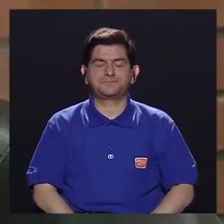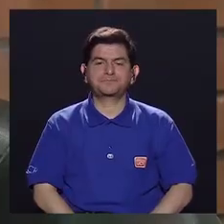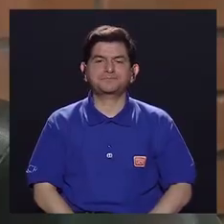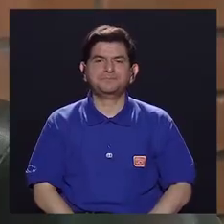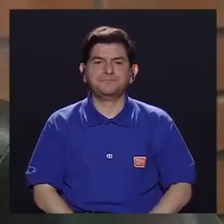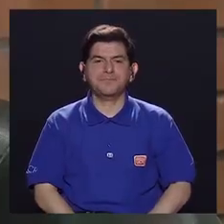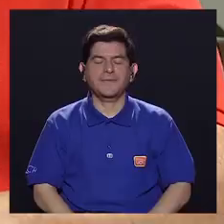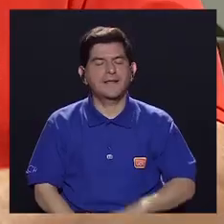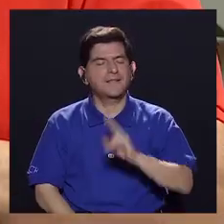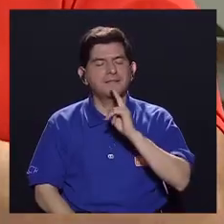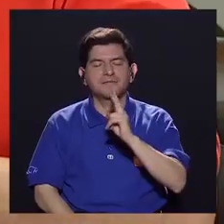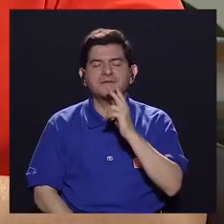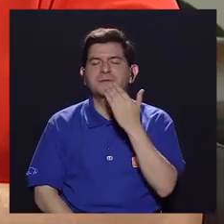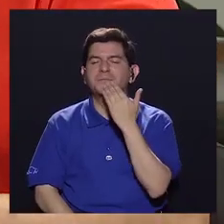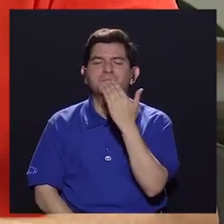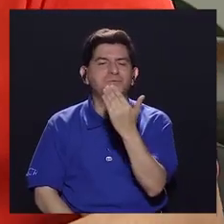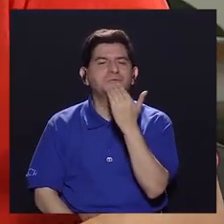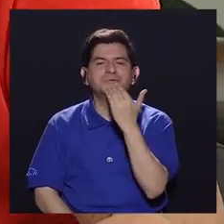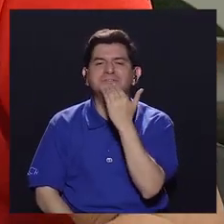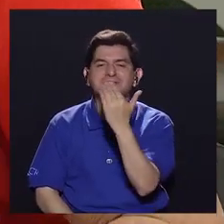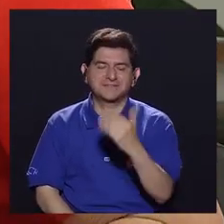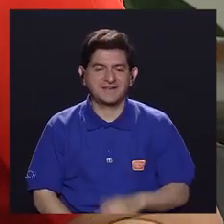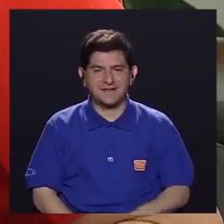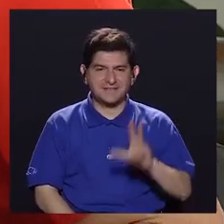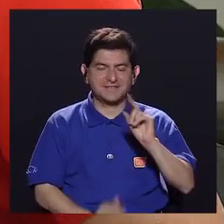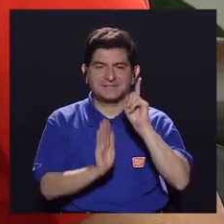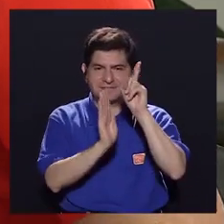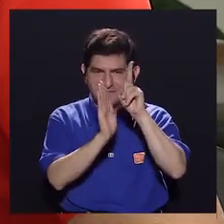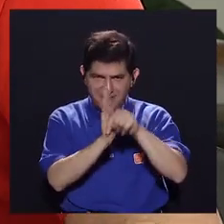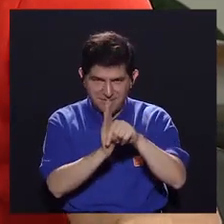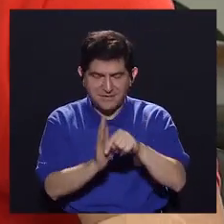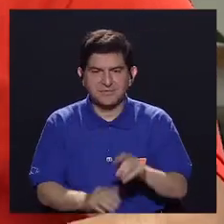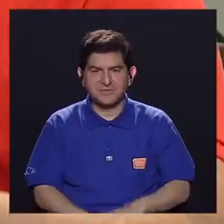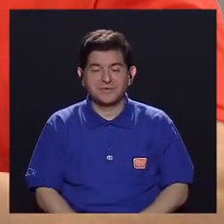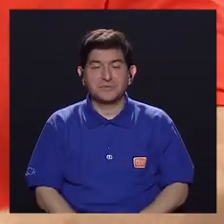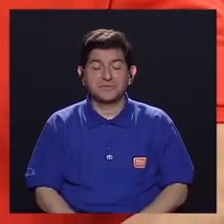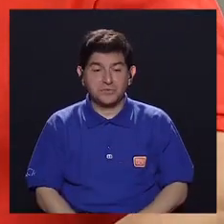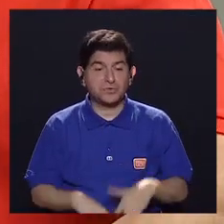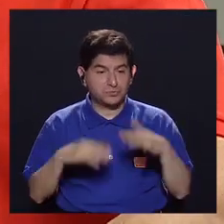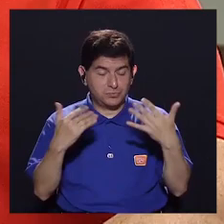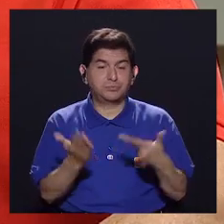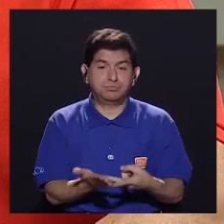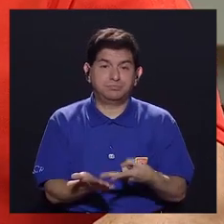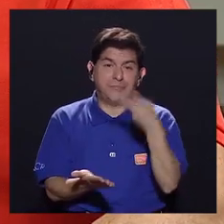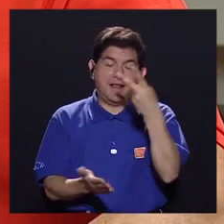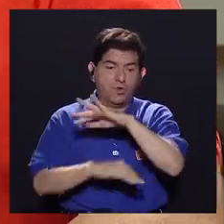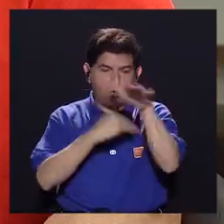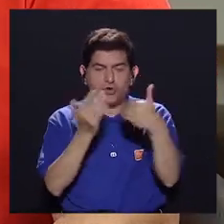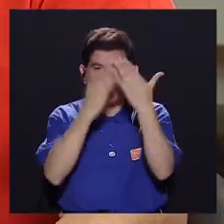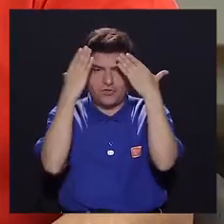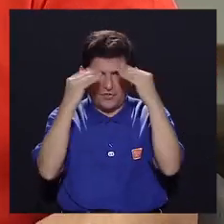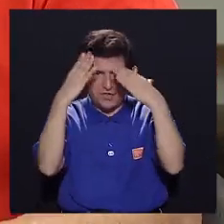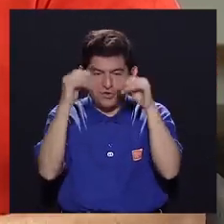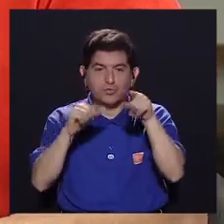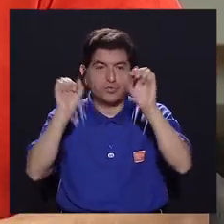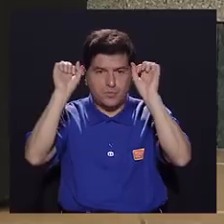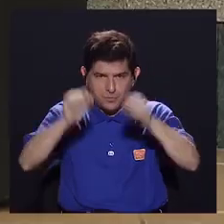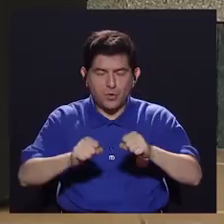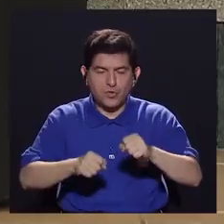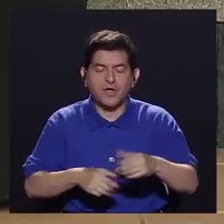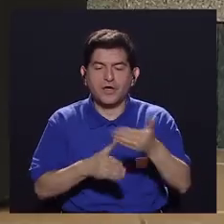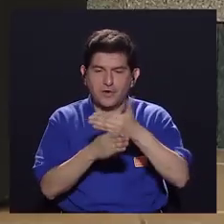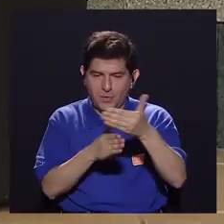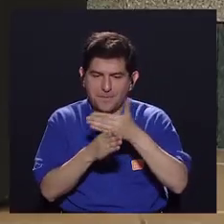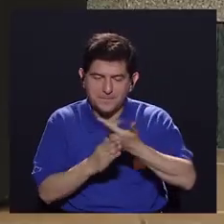difícil de tratar. Claro. Gabriela, pues de verdad que agradecerle, creo que han sido estos 30 minutos pues muy, muy, muy ricos en toda